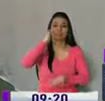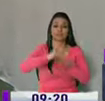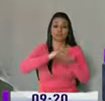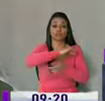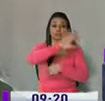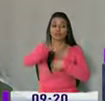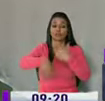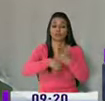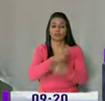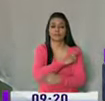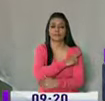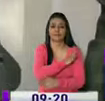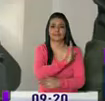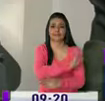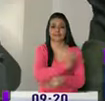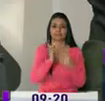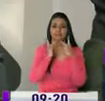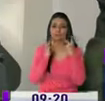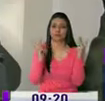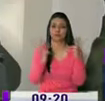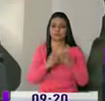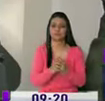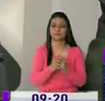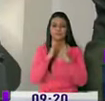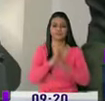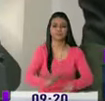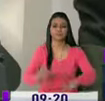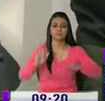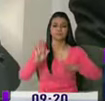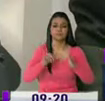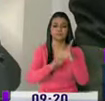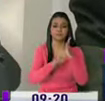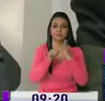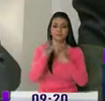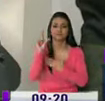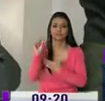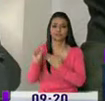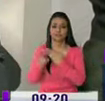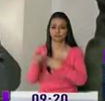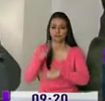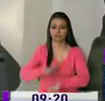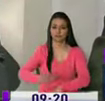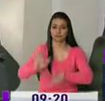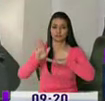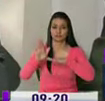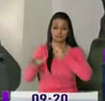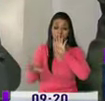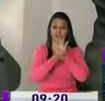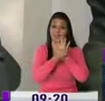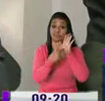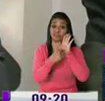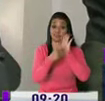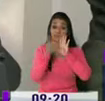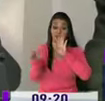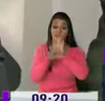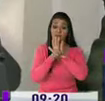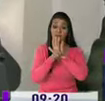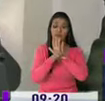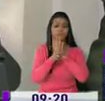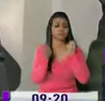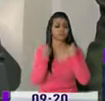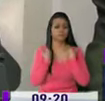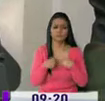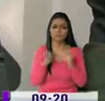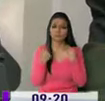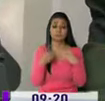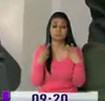todas estas instituciones. Nos hemos comprometido con el Ministerio de Finanzas a que en el marco de la ley vamos a hacer todos los